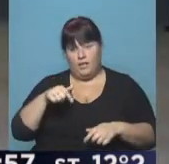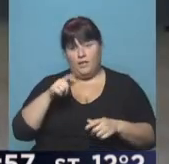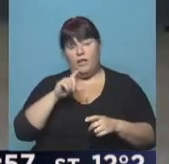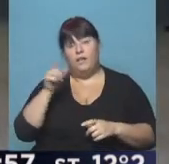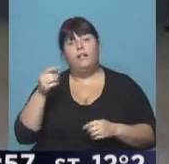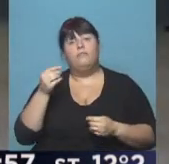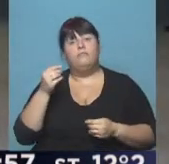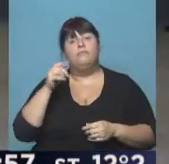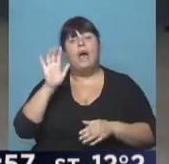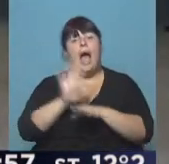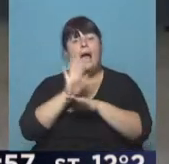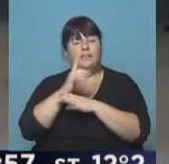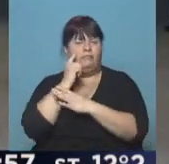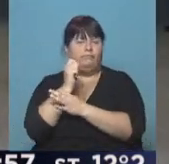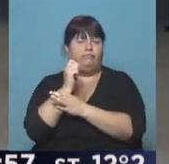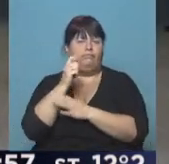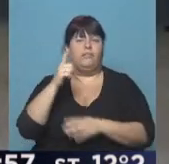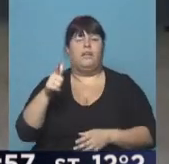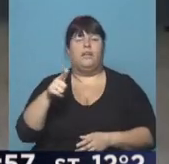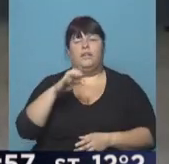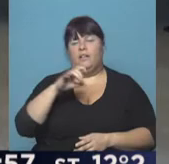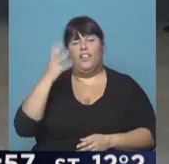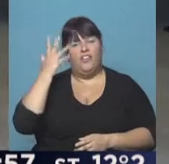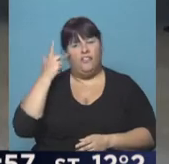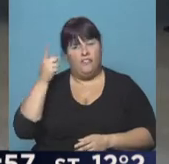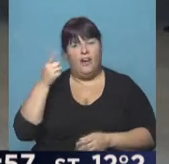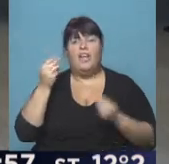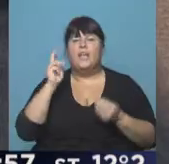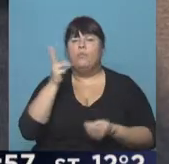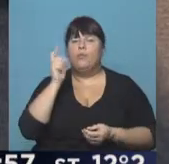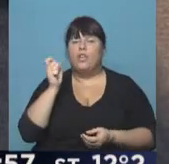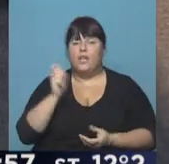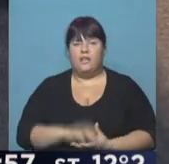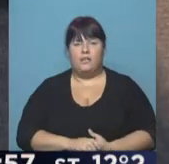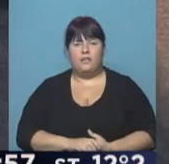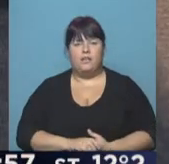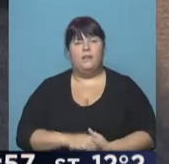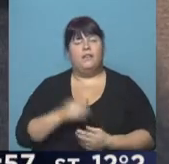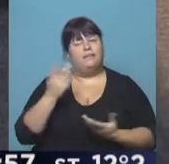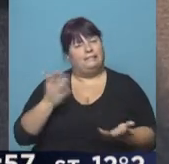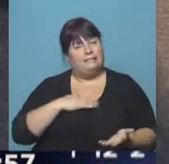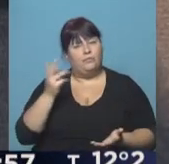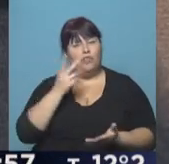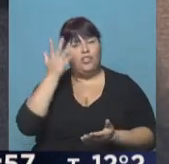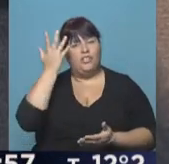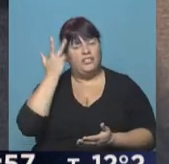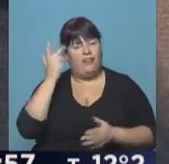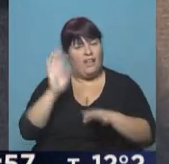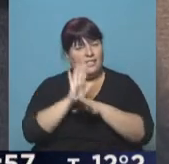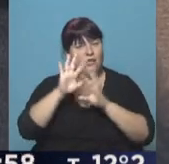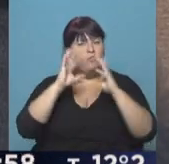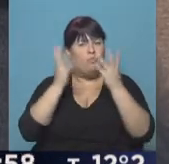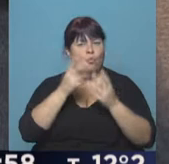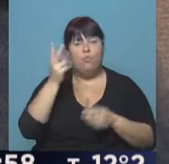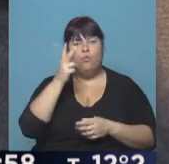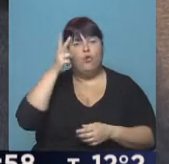una actriz icono de la nouvelle vague francesa lyon quien murió gran pérdida la del cine francés y la del cine del mundo